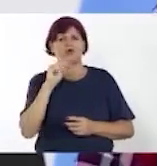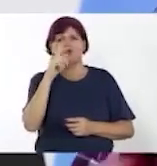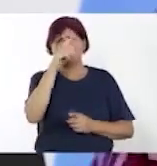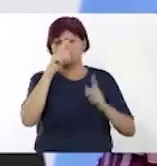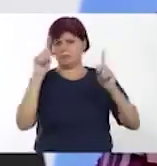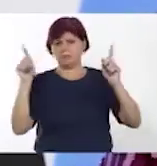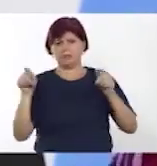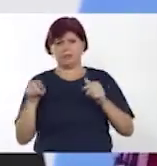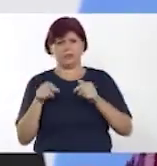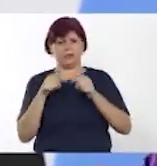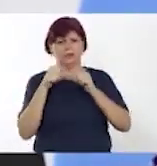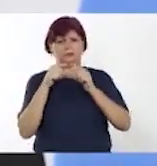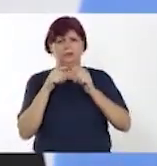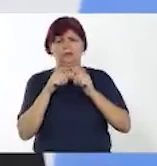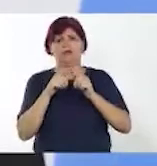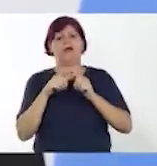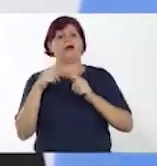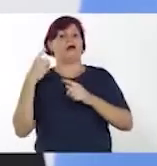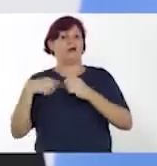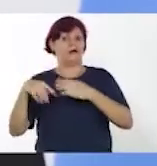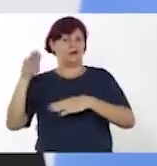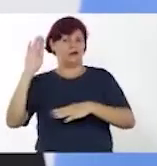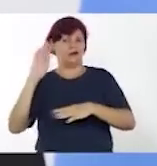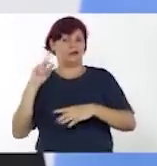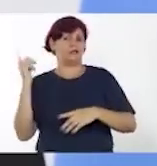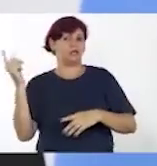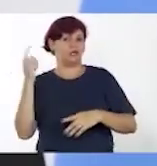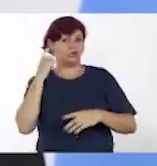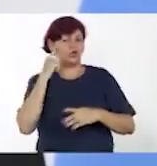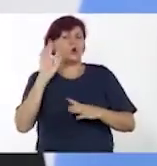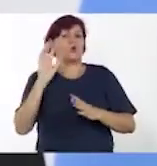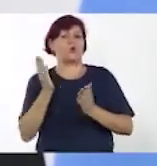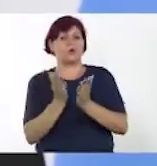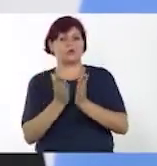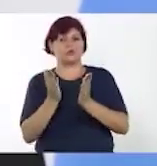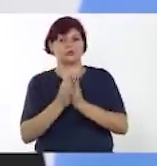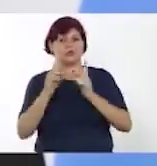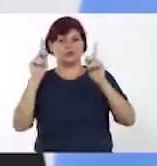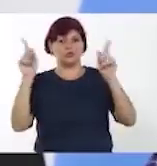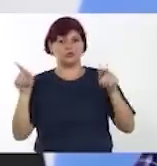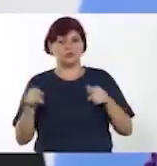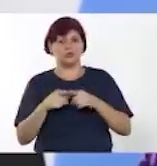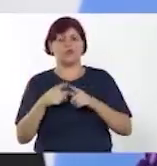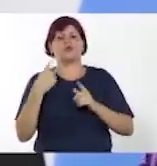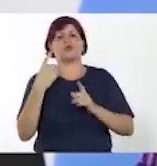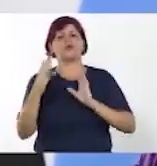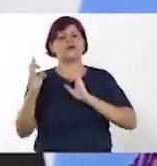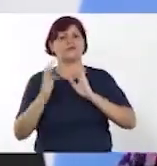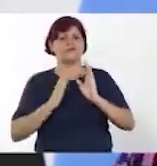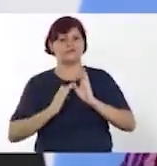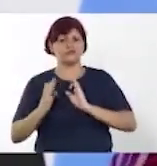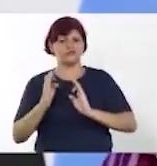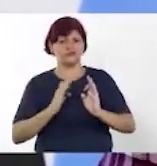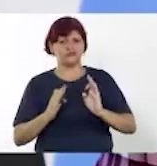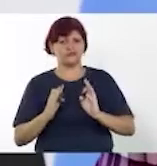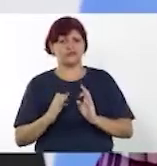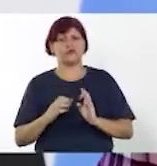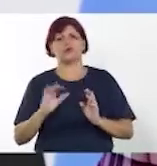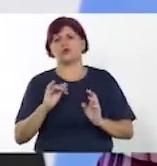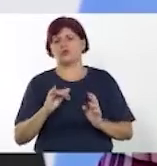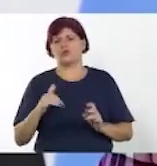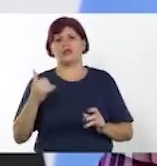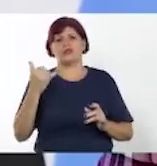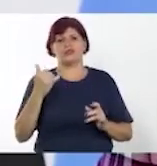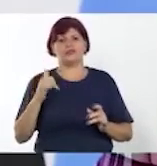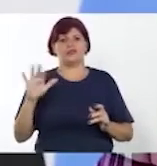oye hablar de parábola, porque usted ya oyó hablar de parábola, o ha oído o ha estudiado la parábola como una función. Por ejemplo,